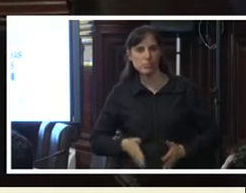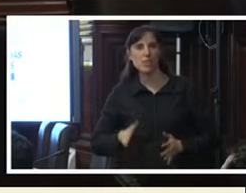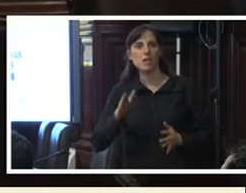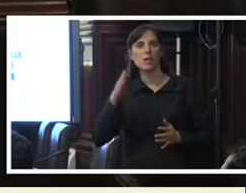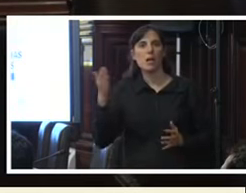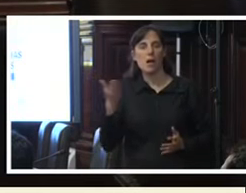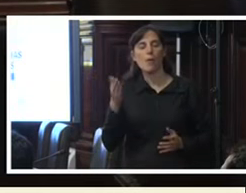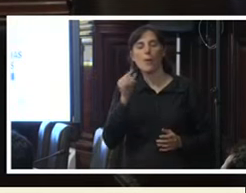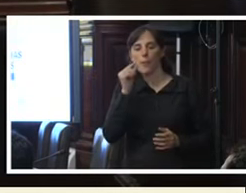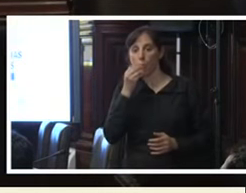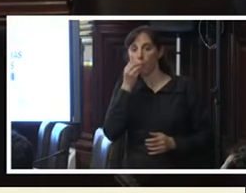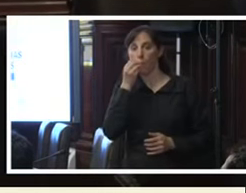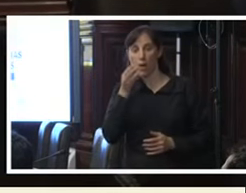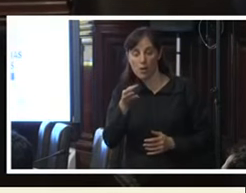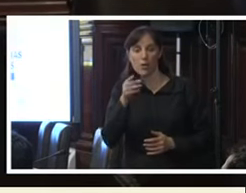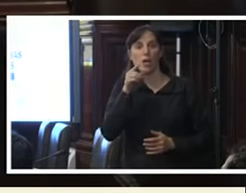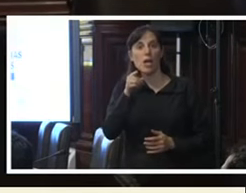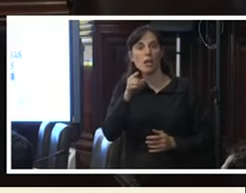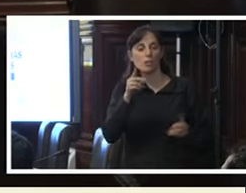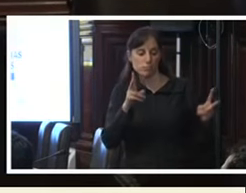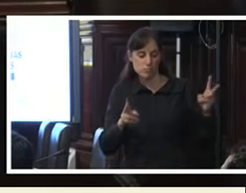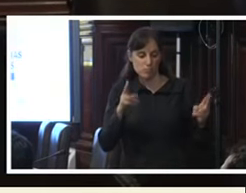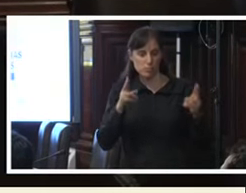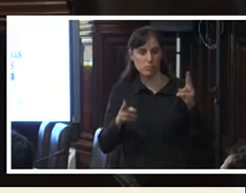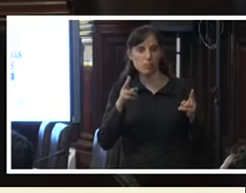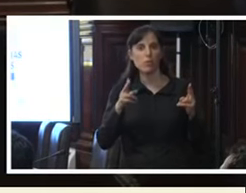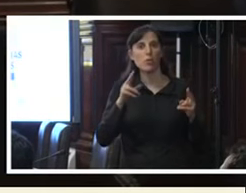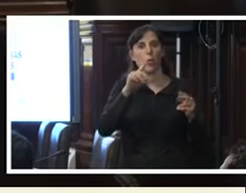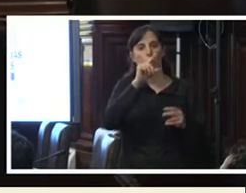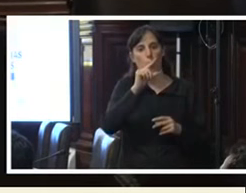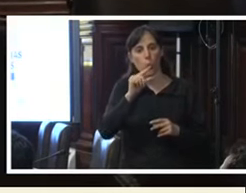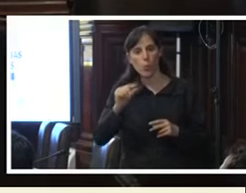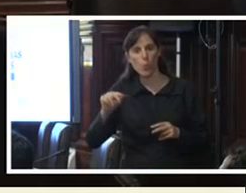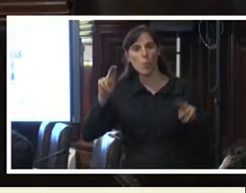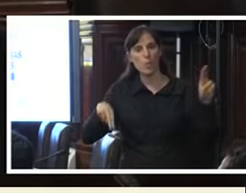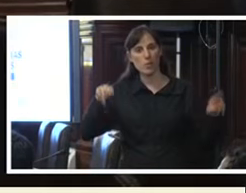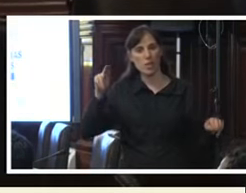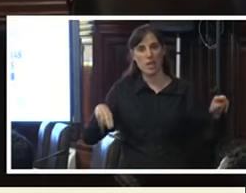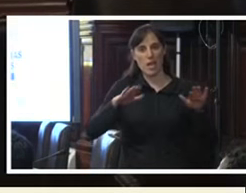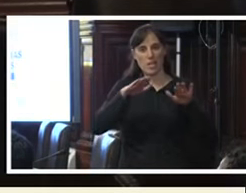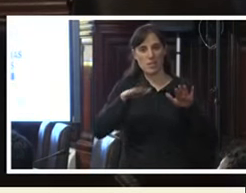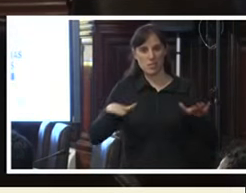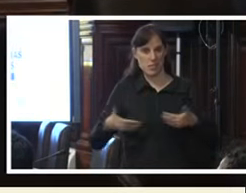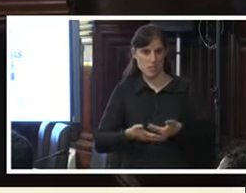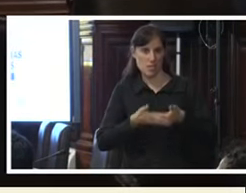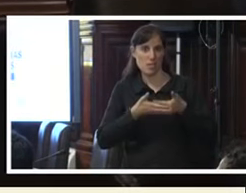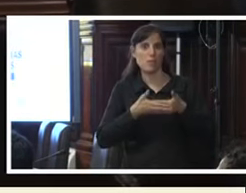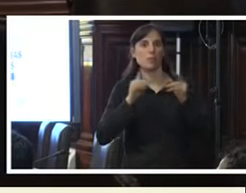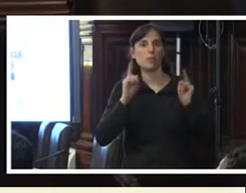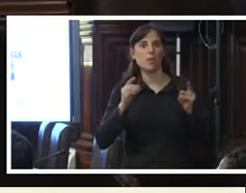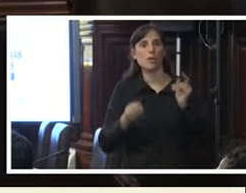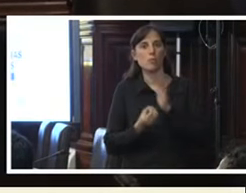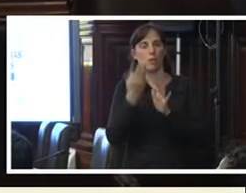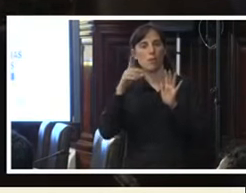bajan esta transición se caracteriza primero por la disminución de la mortalidad infantil como consecuencia a la eliminación de